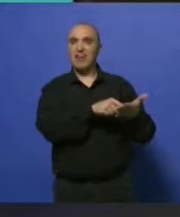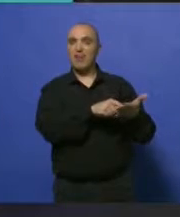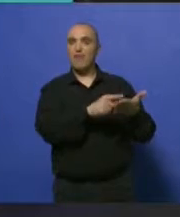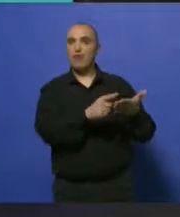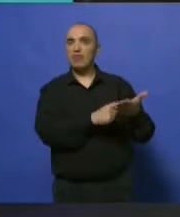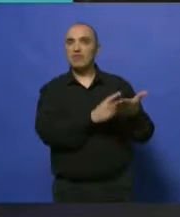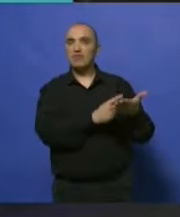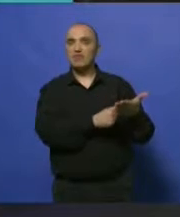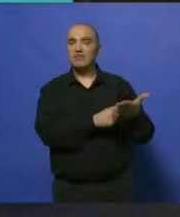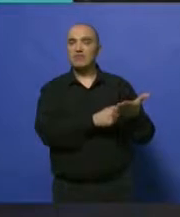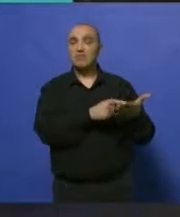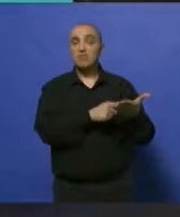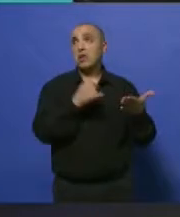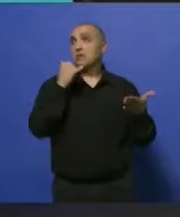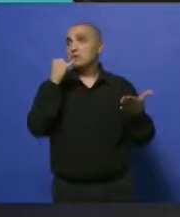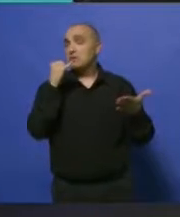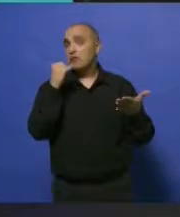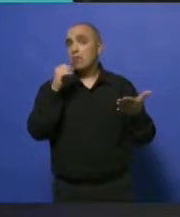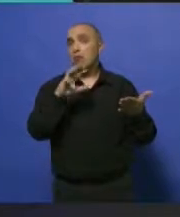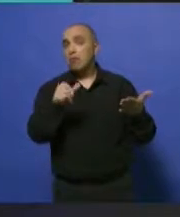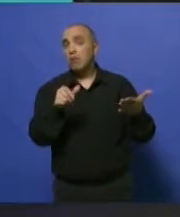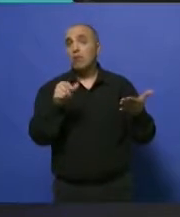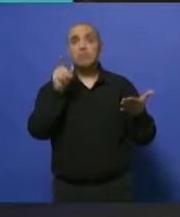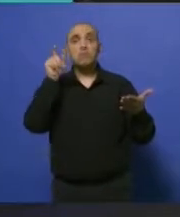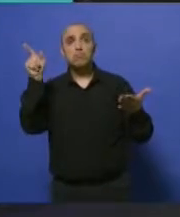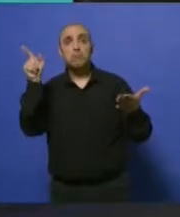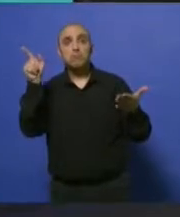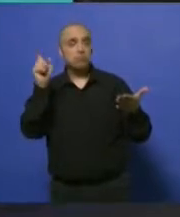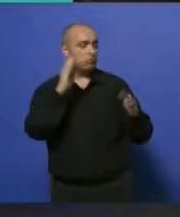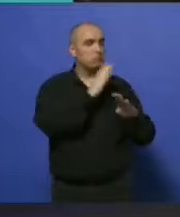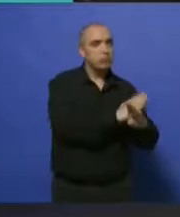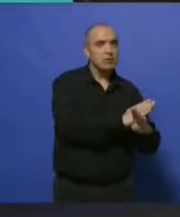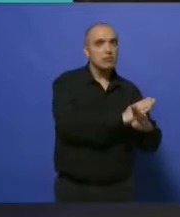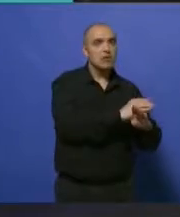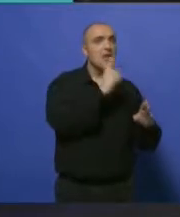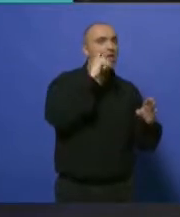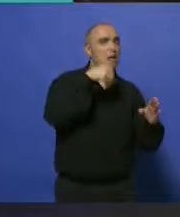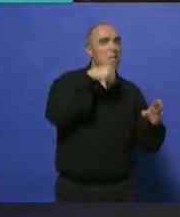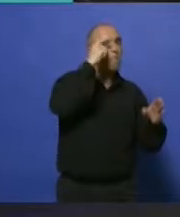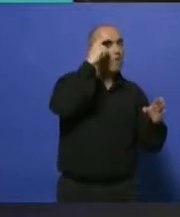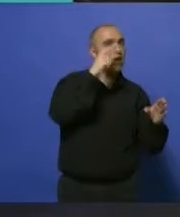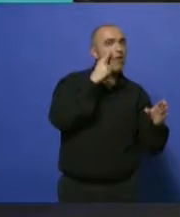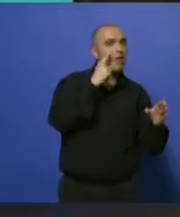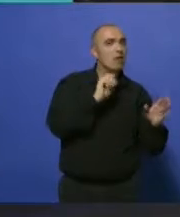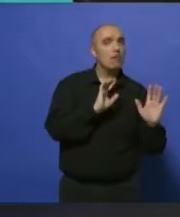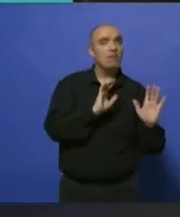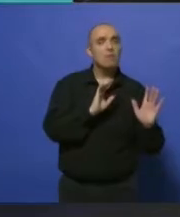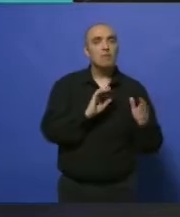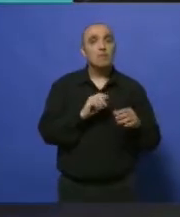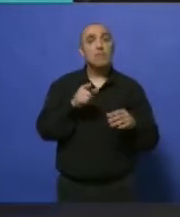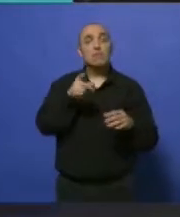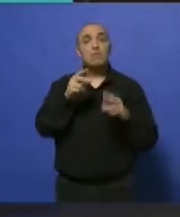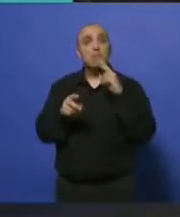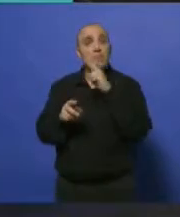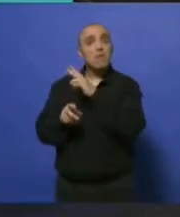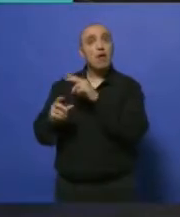línea es llamar si te lo robaron y el ENACOM directamente bloquea el email. Vamos a ver la página allí del ENACOM donde se puede bloquear,